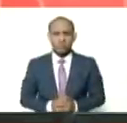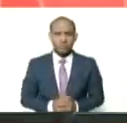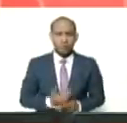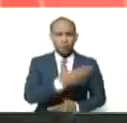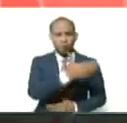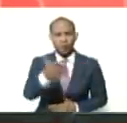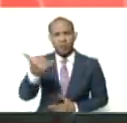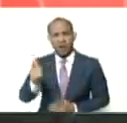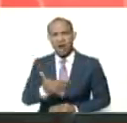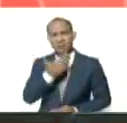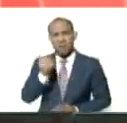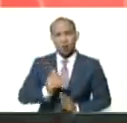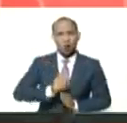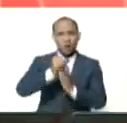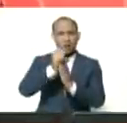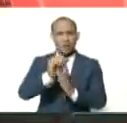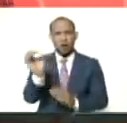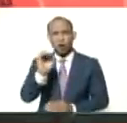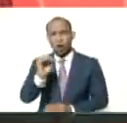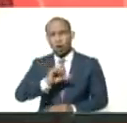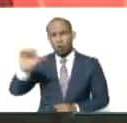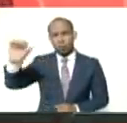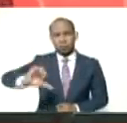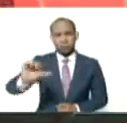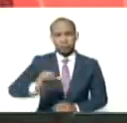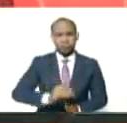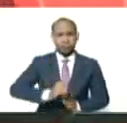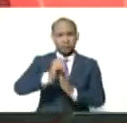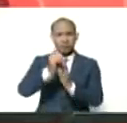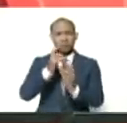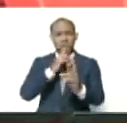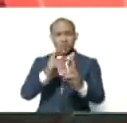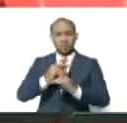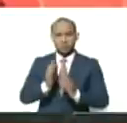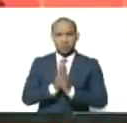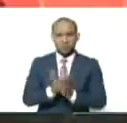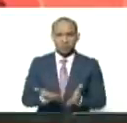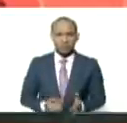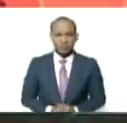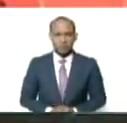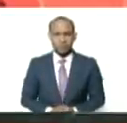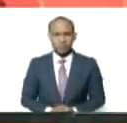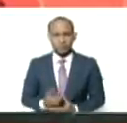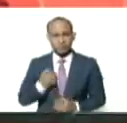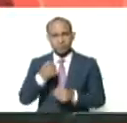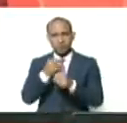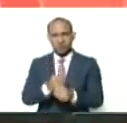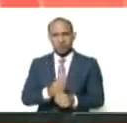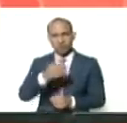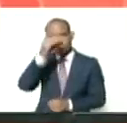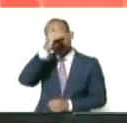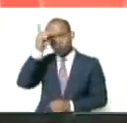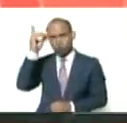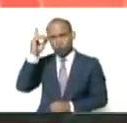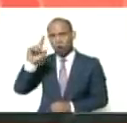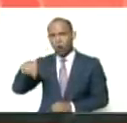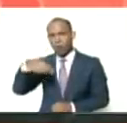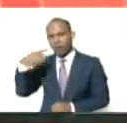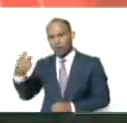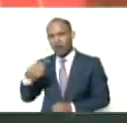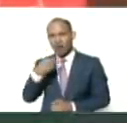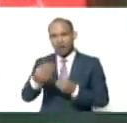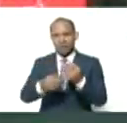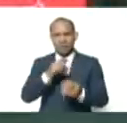tienen mejores líderes o peores líderes? Contesten, por favor. Espero que Diosdado me saque en su programa con esta